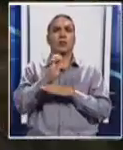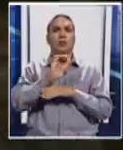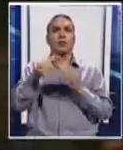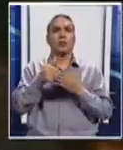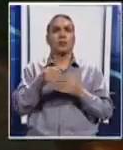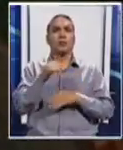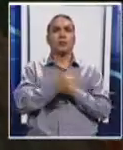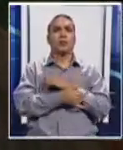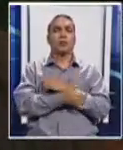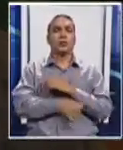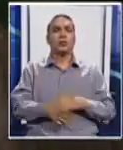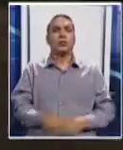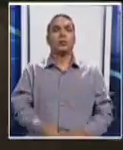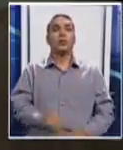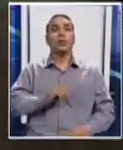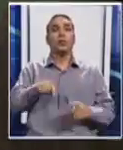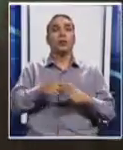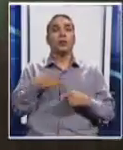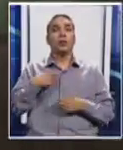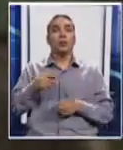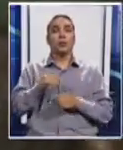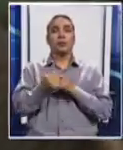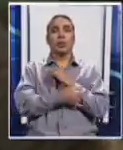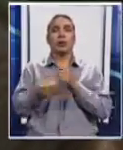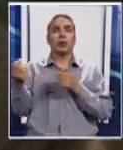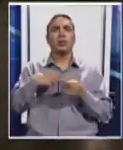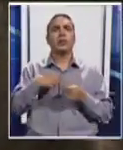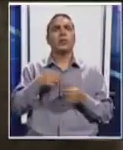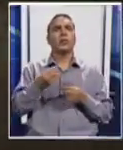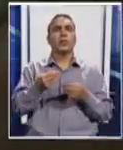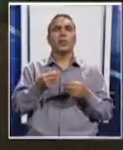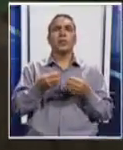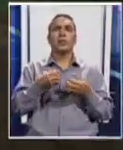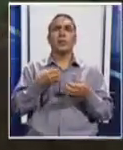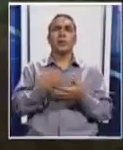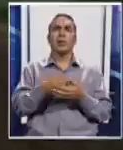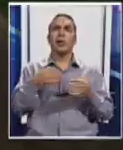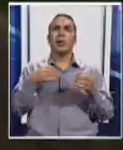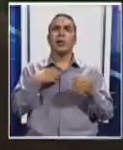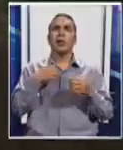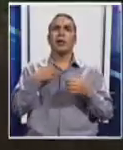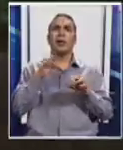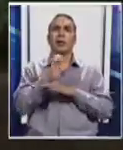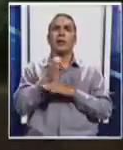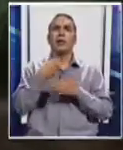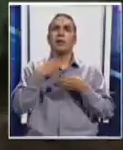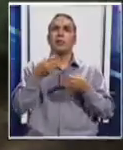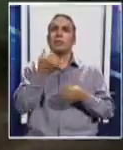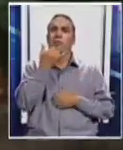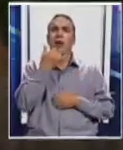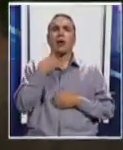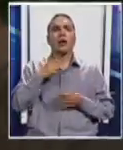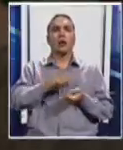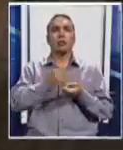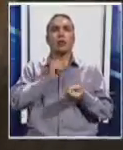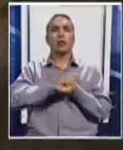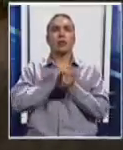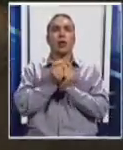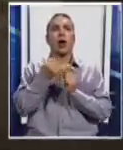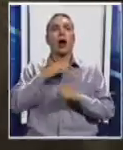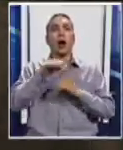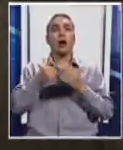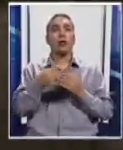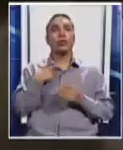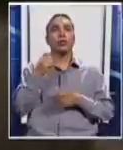región. Que yo recibí, país destrozado por la migración, desmoralizado, inmovilizado, invisibilizado en América Latina. Ahora somos referentes